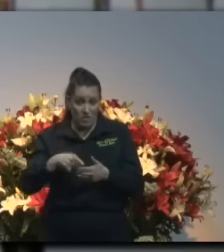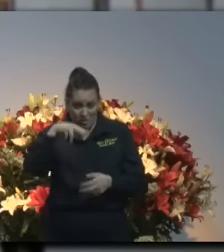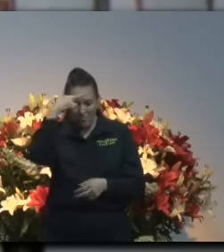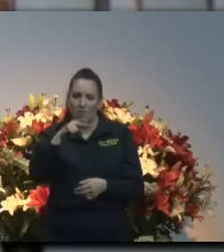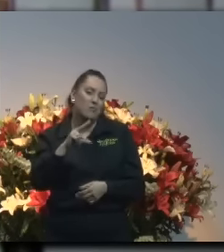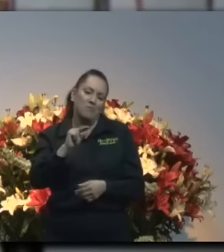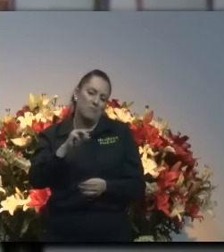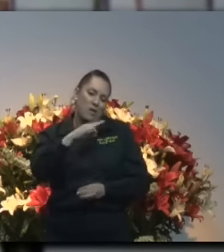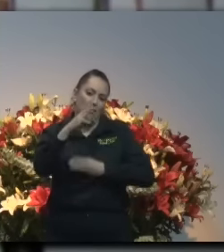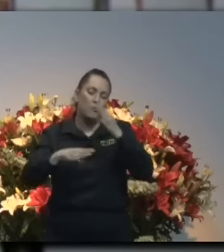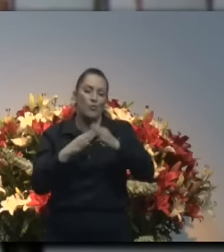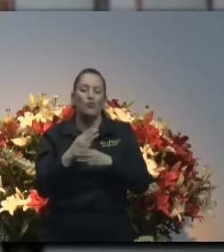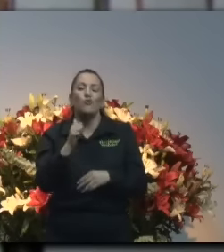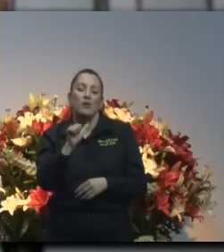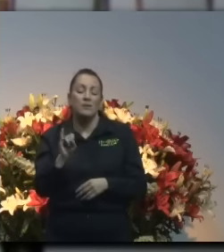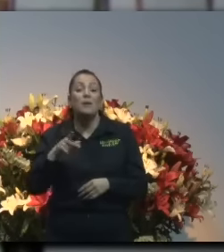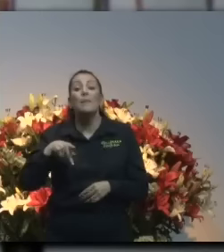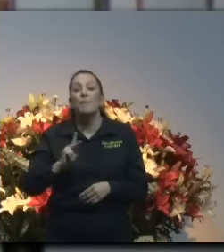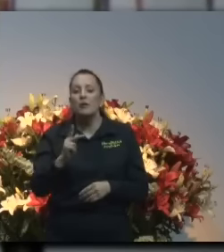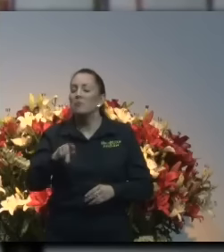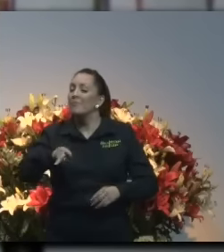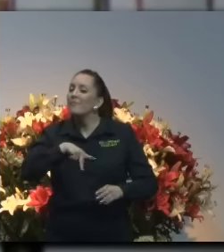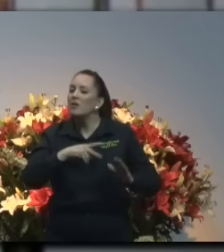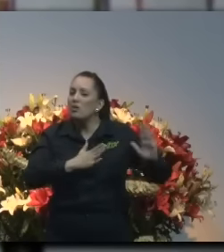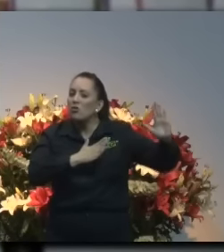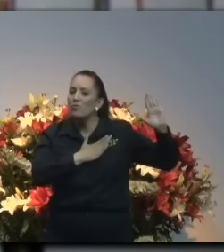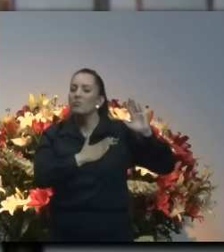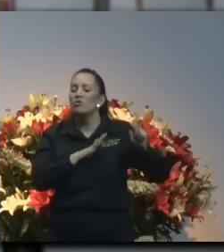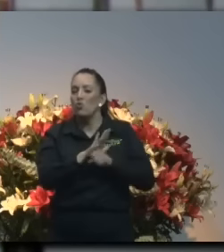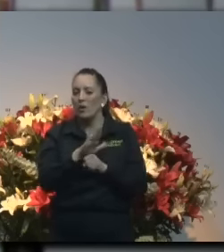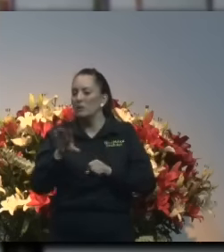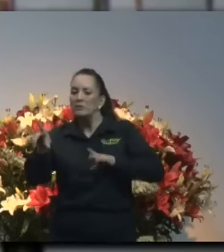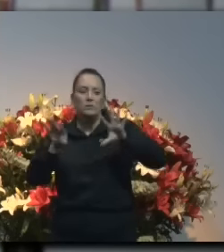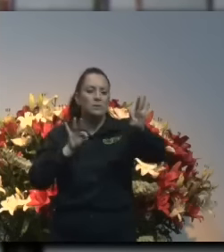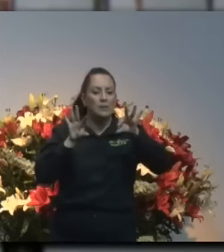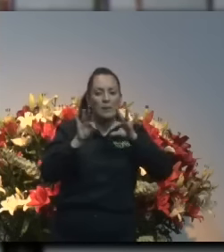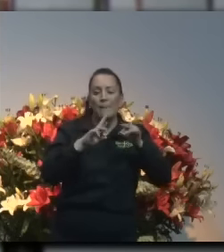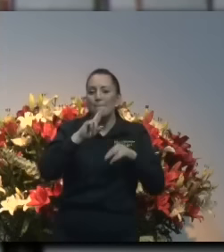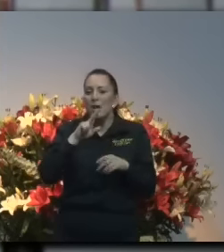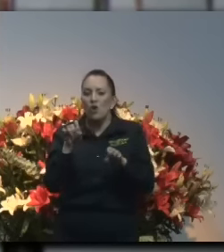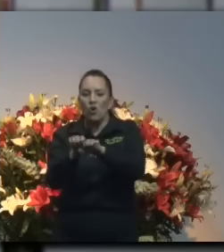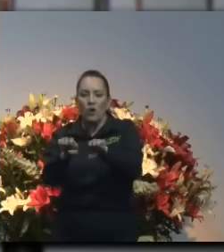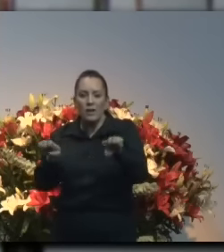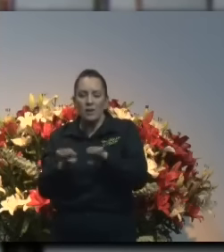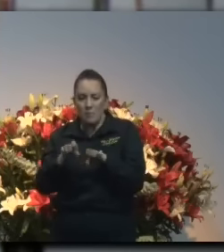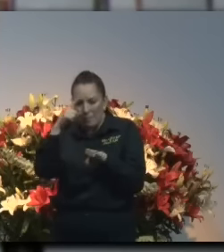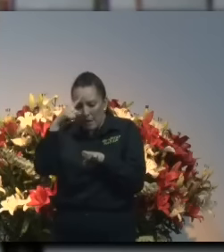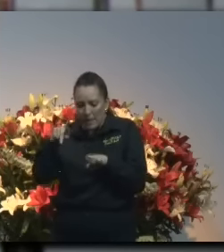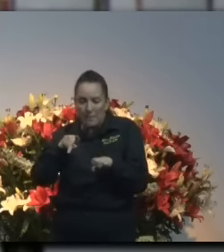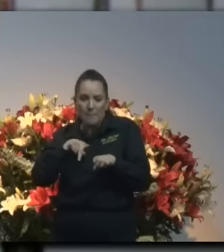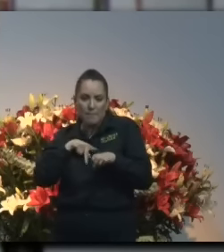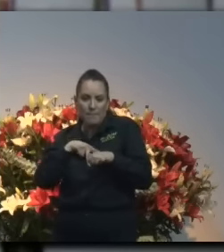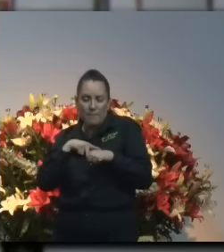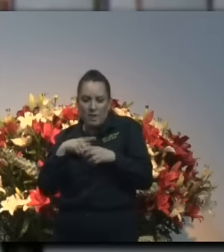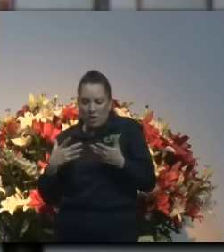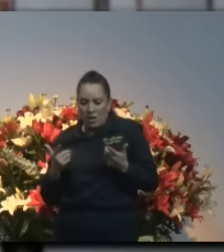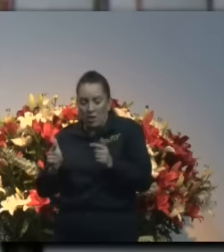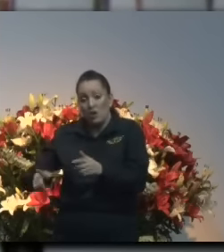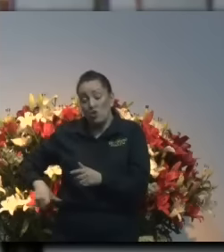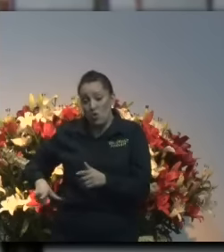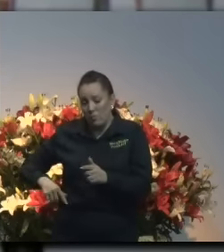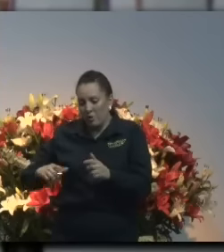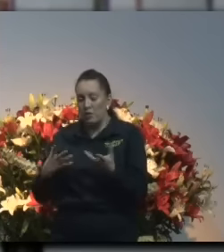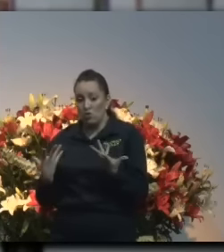me comprometo es a tener el mejor equipo en mi gabinete. Un equipo de